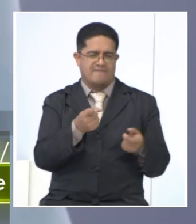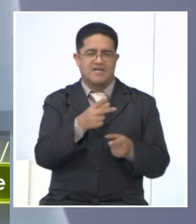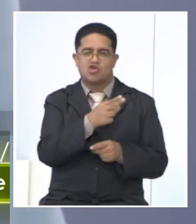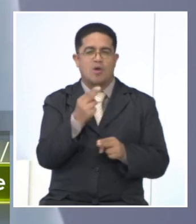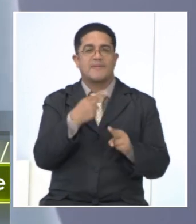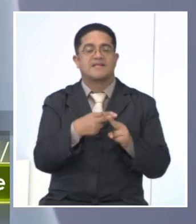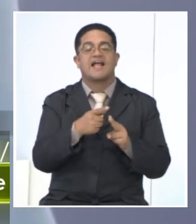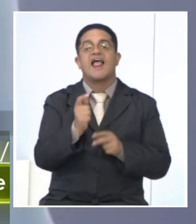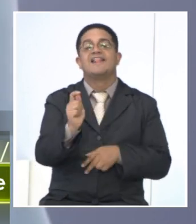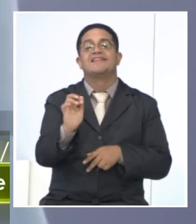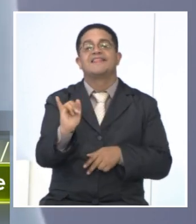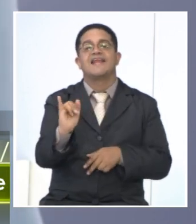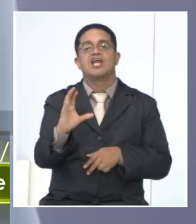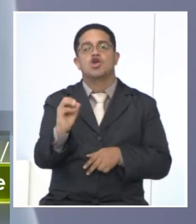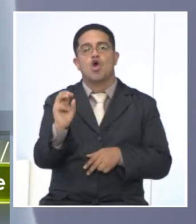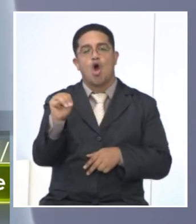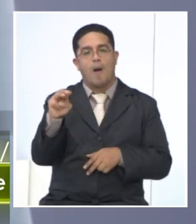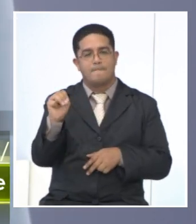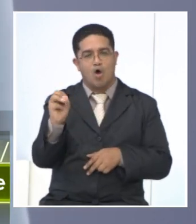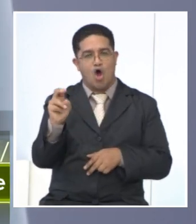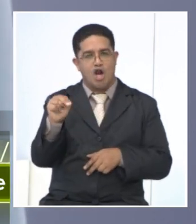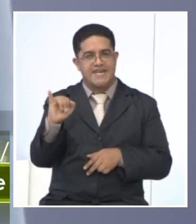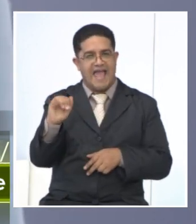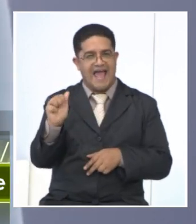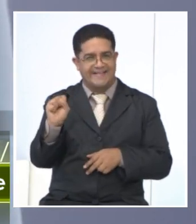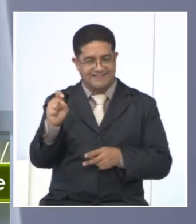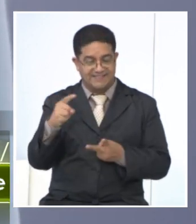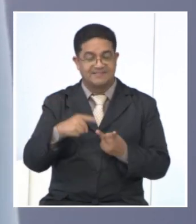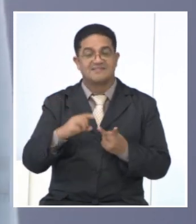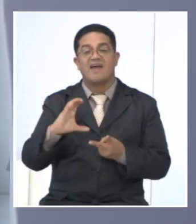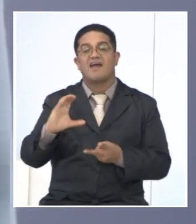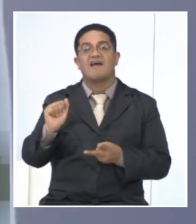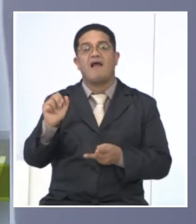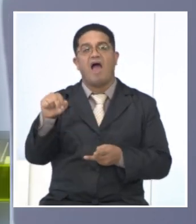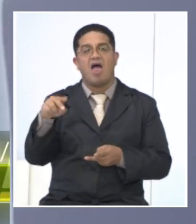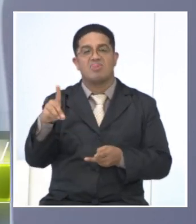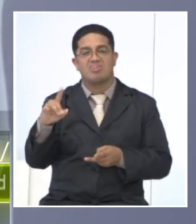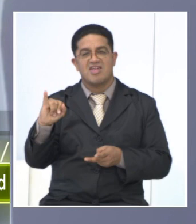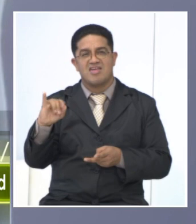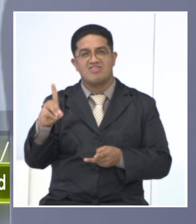la tricomoniasis, la candidiasis,